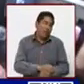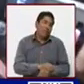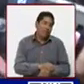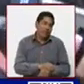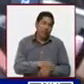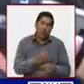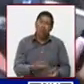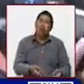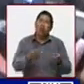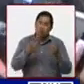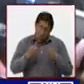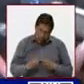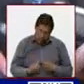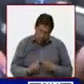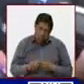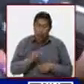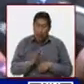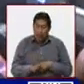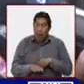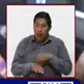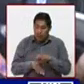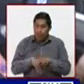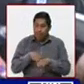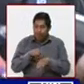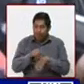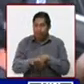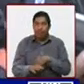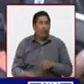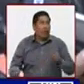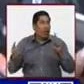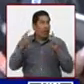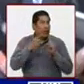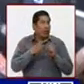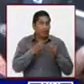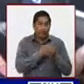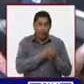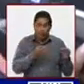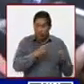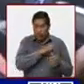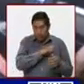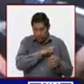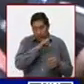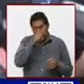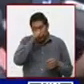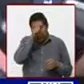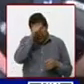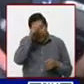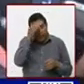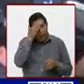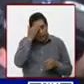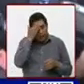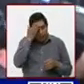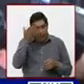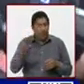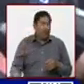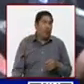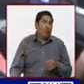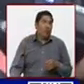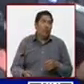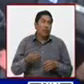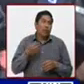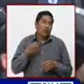que retorne el sujeto caminando con sus pies al... ¿Sale de dependencias policiales? Exacto, sale de dependencias,